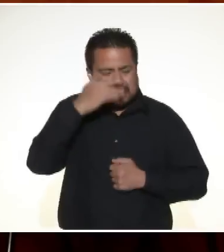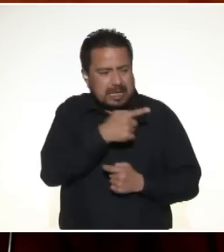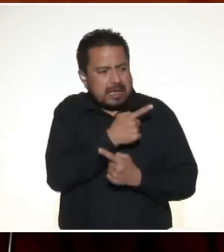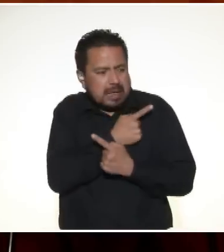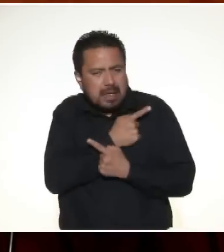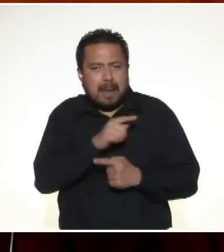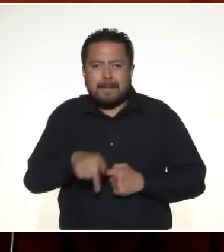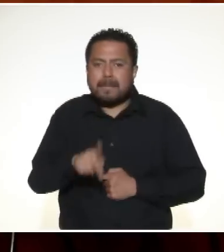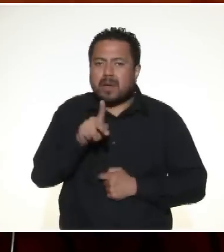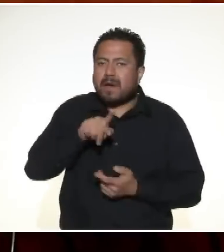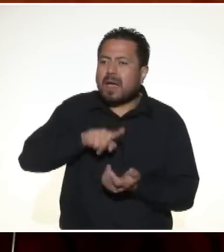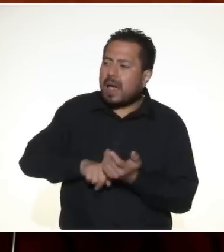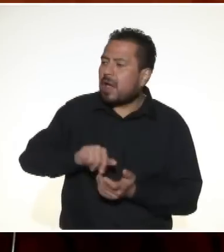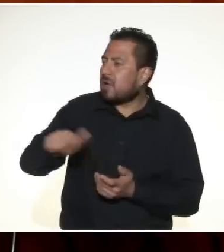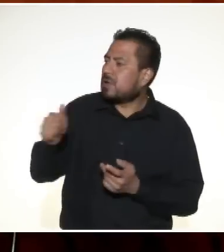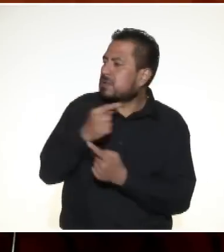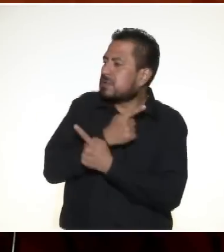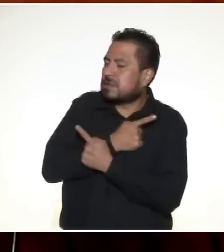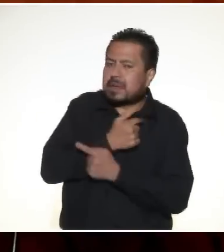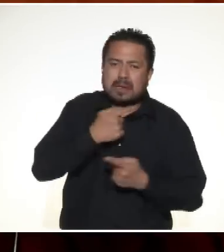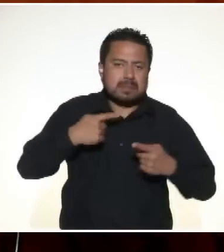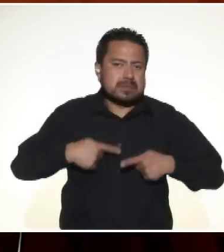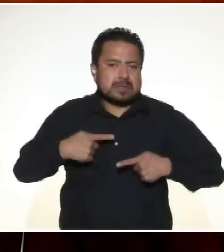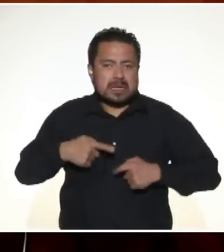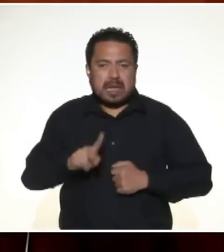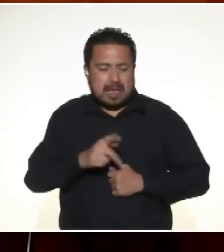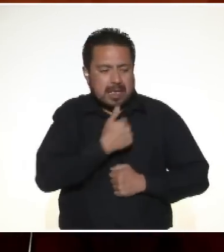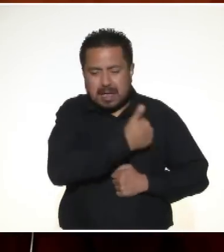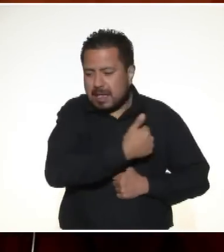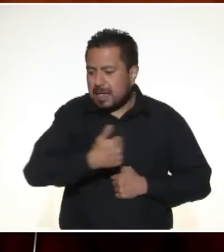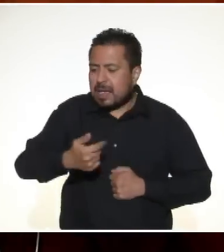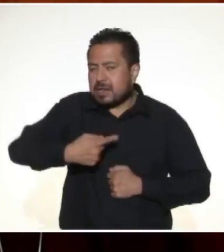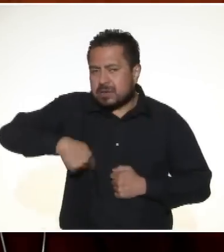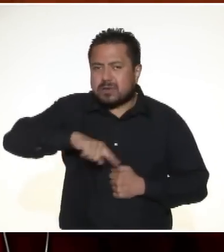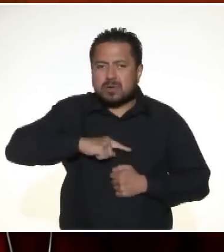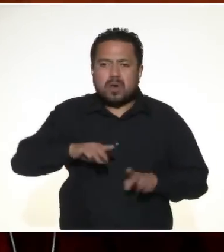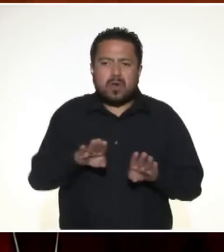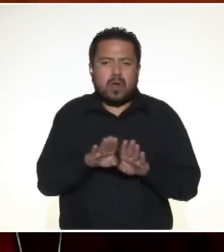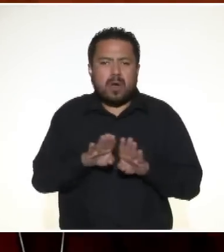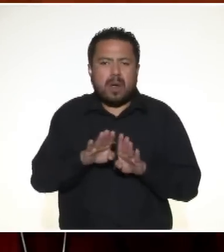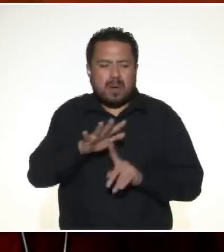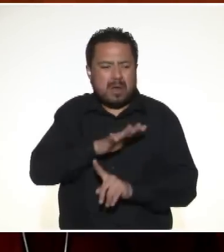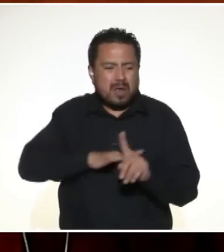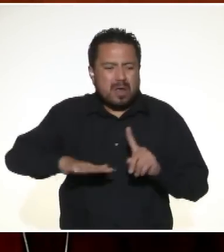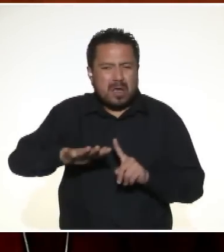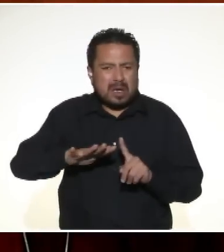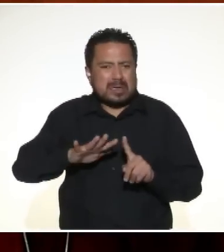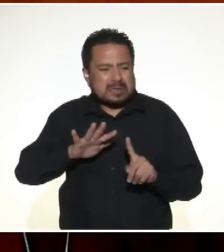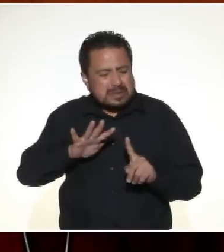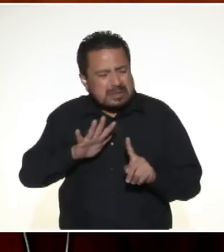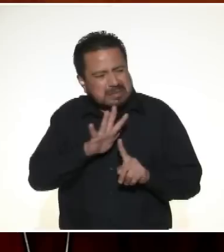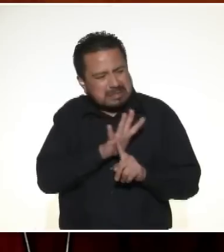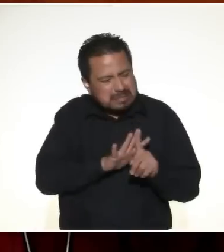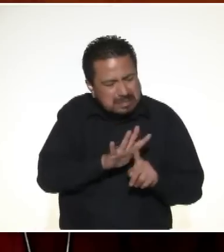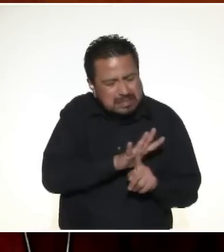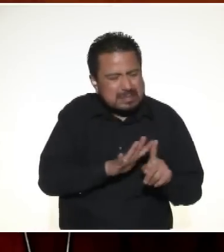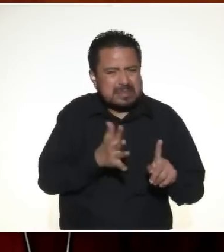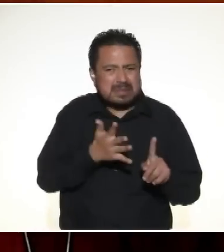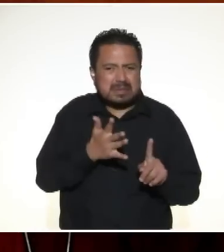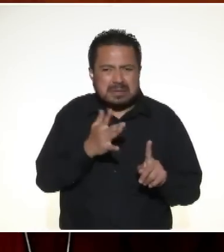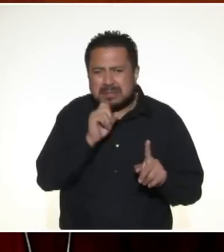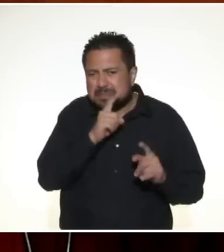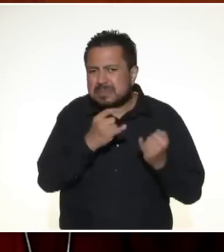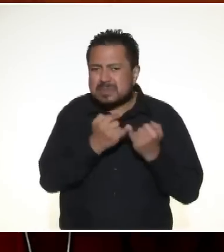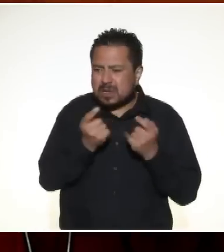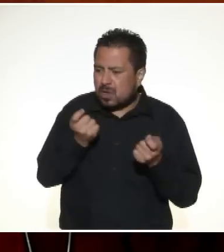cómo se portan los demás. Entonces, cada uno de nosotros, efectivamente, podemos tener como un círculo de influencia, podemos tener como